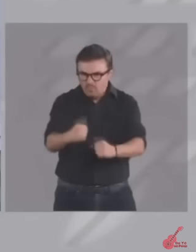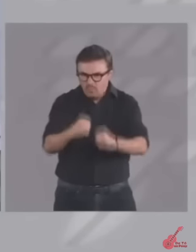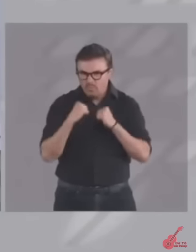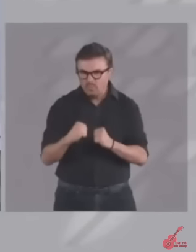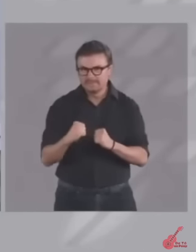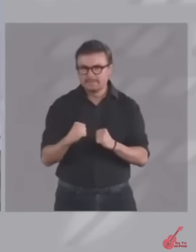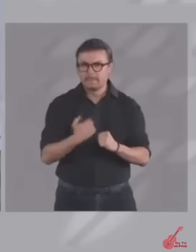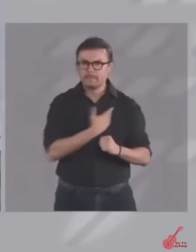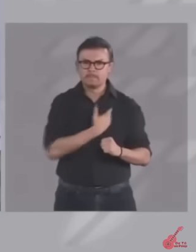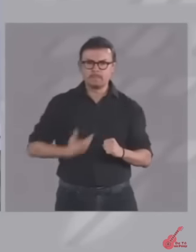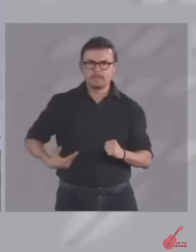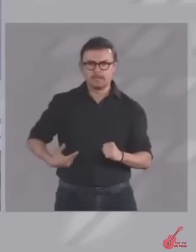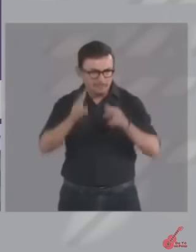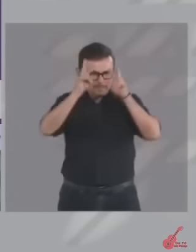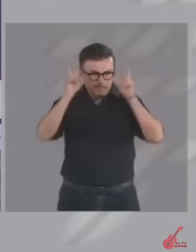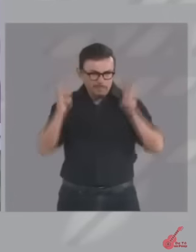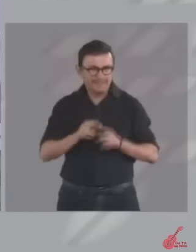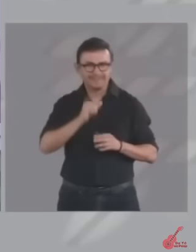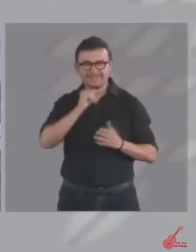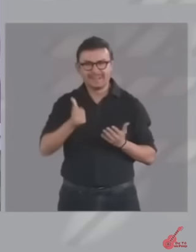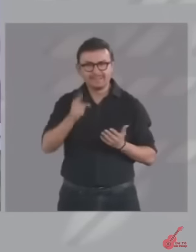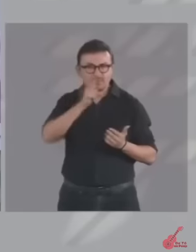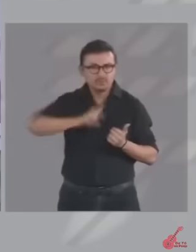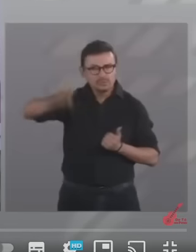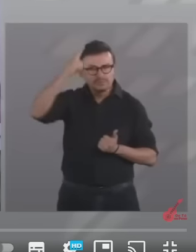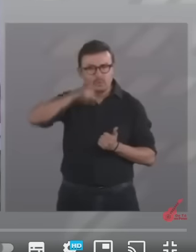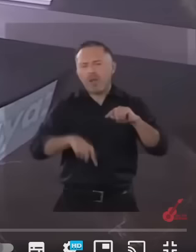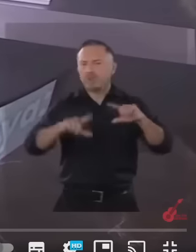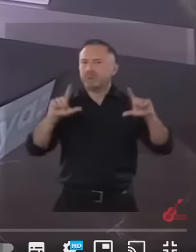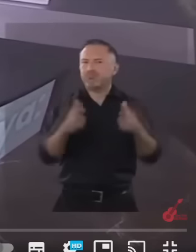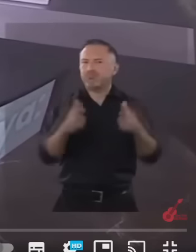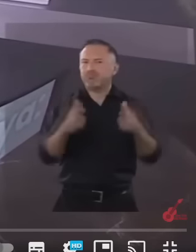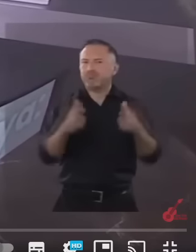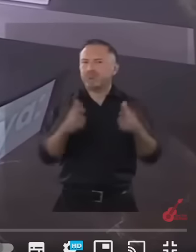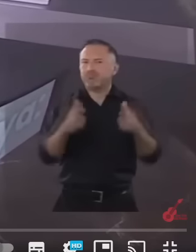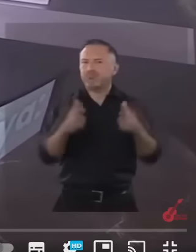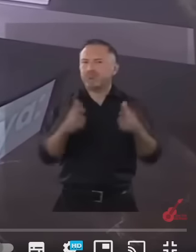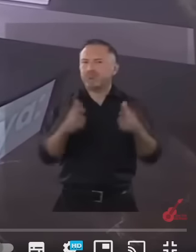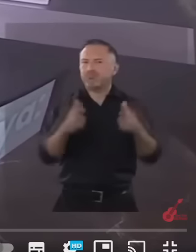una presidenta que sabe. Sabe chupar pijas. Claudia.